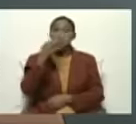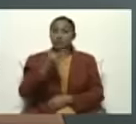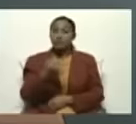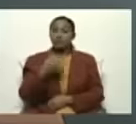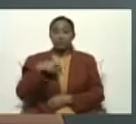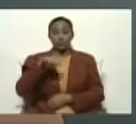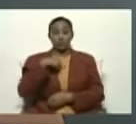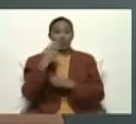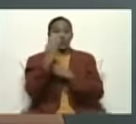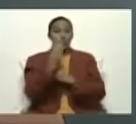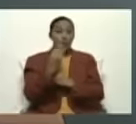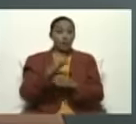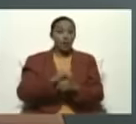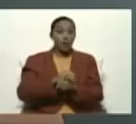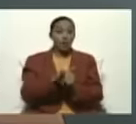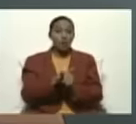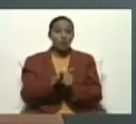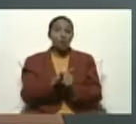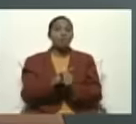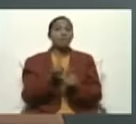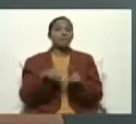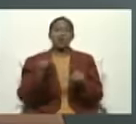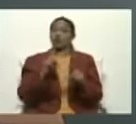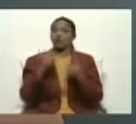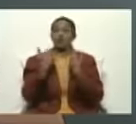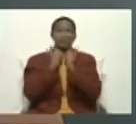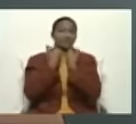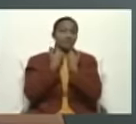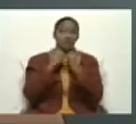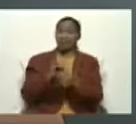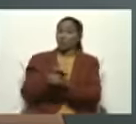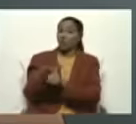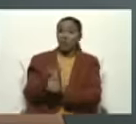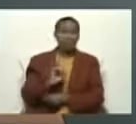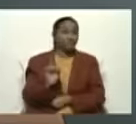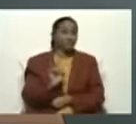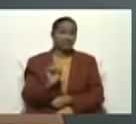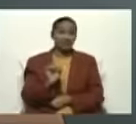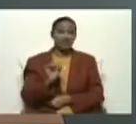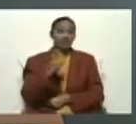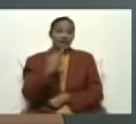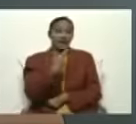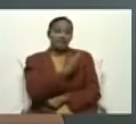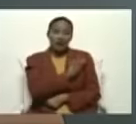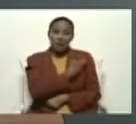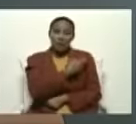COVID, pero no nos enfermamos de la COVID. Por lo tanto, en esas vacunas,